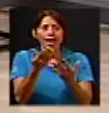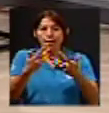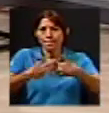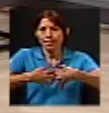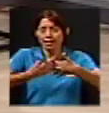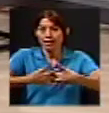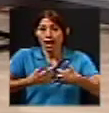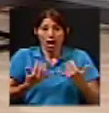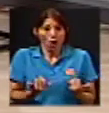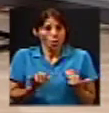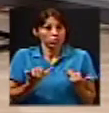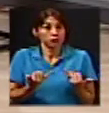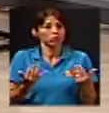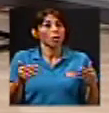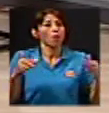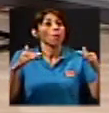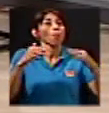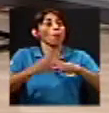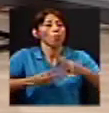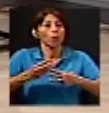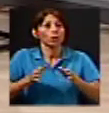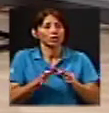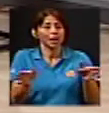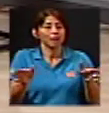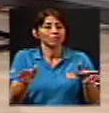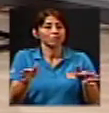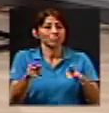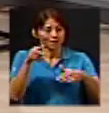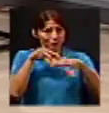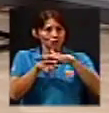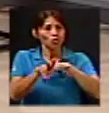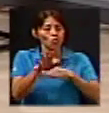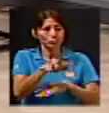empresarial y hoy día global de lo que es la economía. Necesita estar